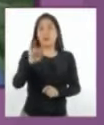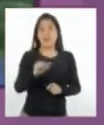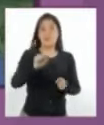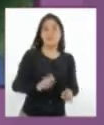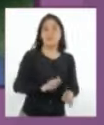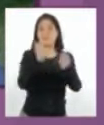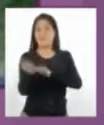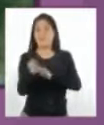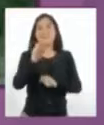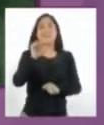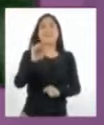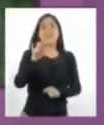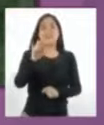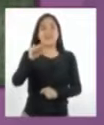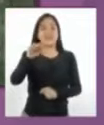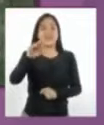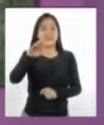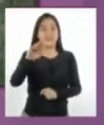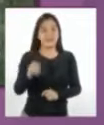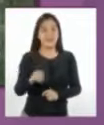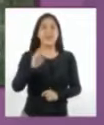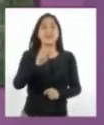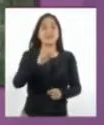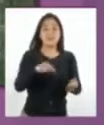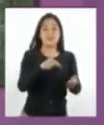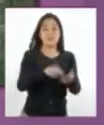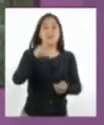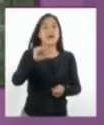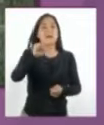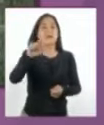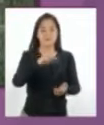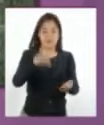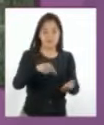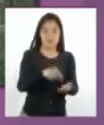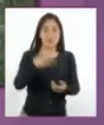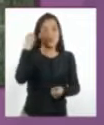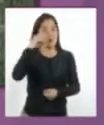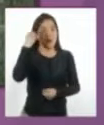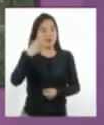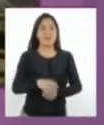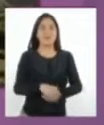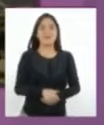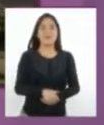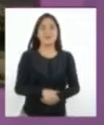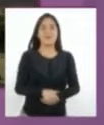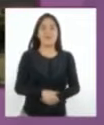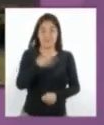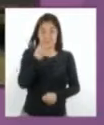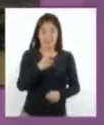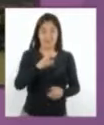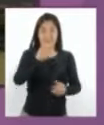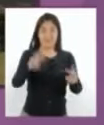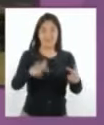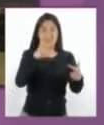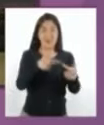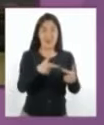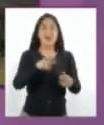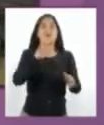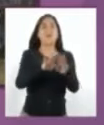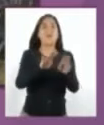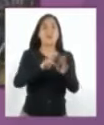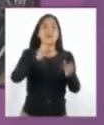sedentarios. Uno de ellos es el Valle Central de Oaxaca. En esta región, arqueólogos